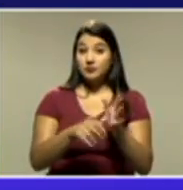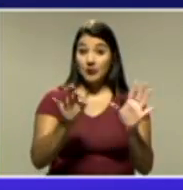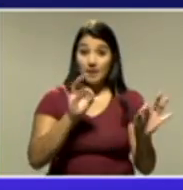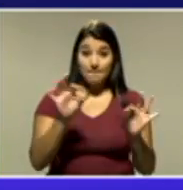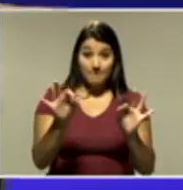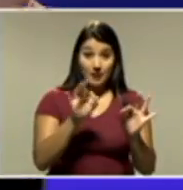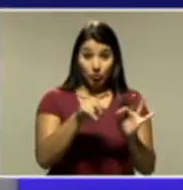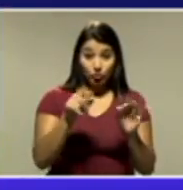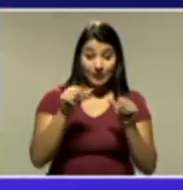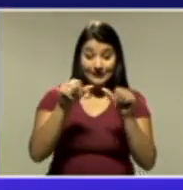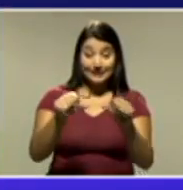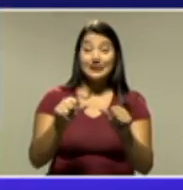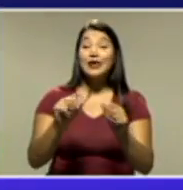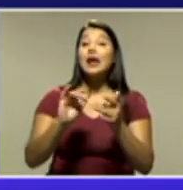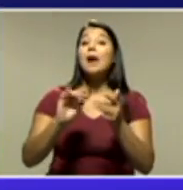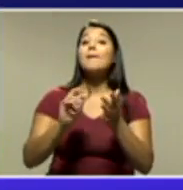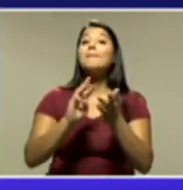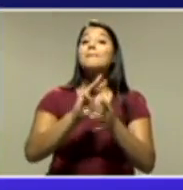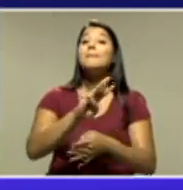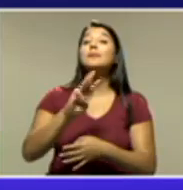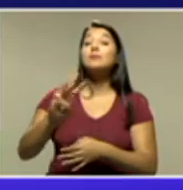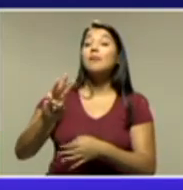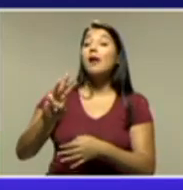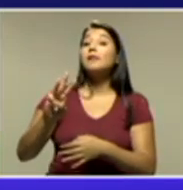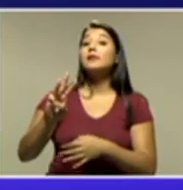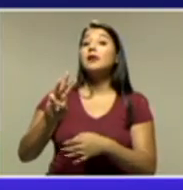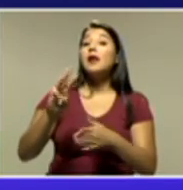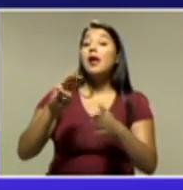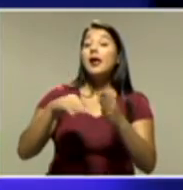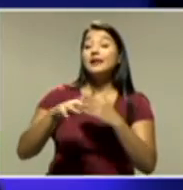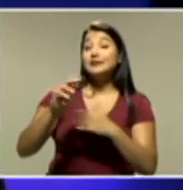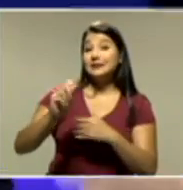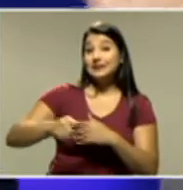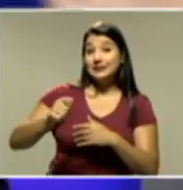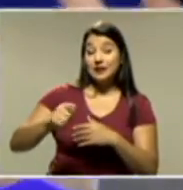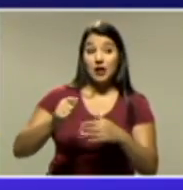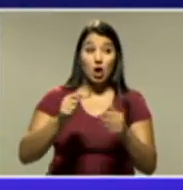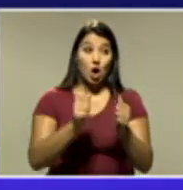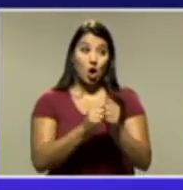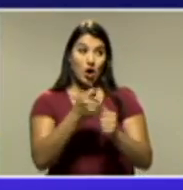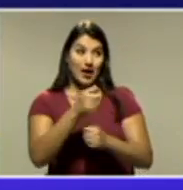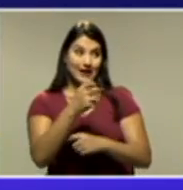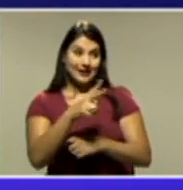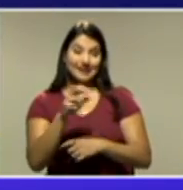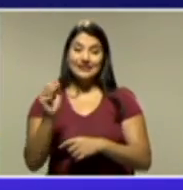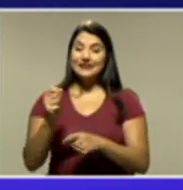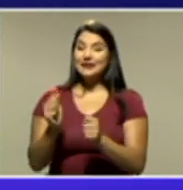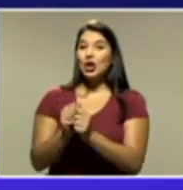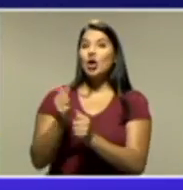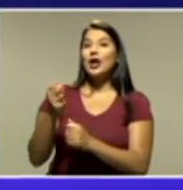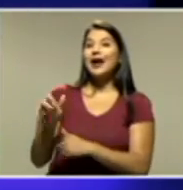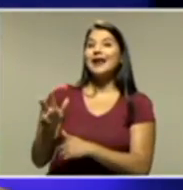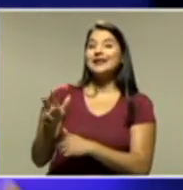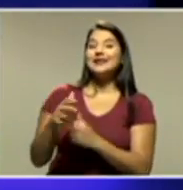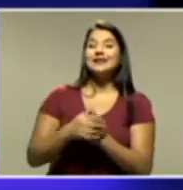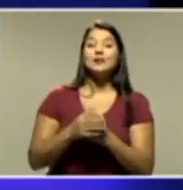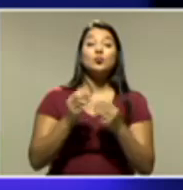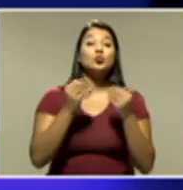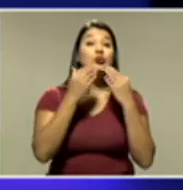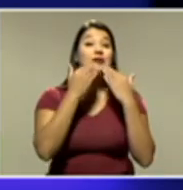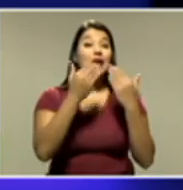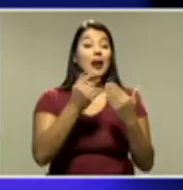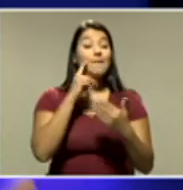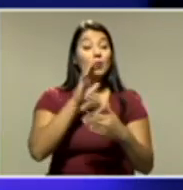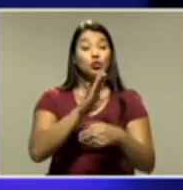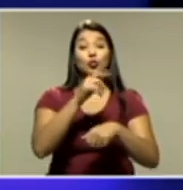luego a seguirnos en la página web del tribunal, pero también en la señal de Canal 13. En la señal de Canal 13. Así es, don Luis, muchísimas gracias